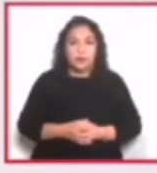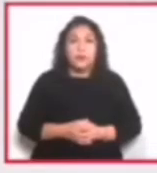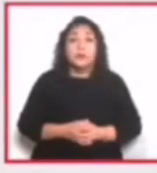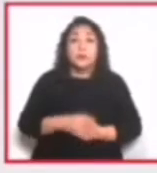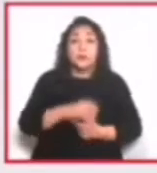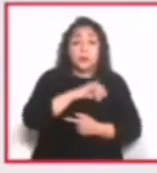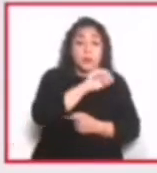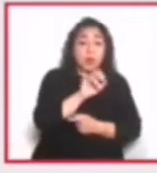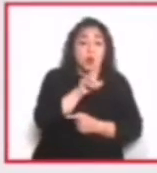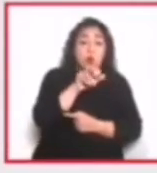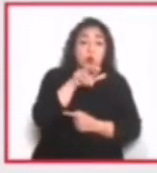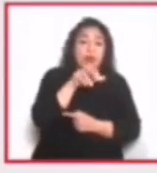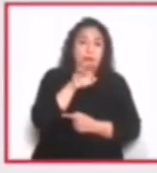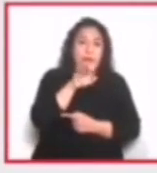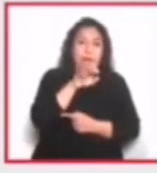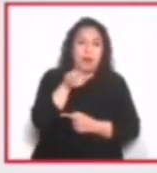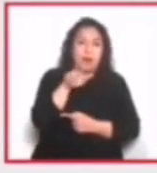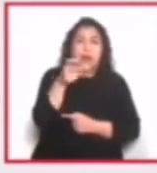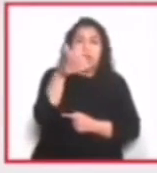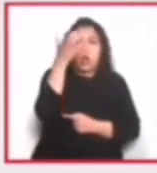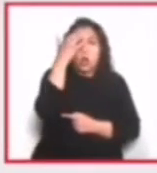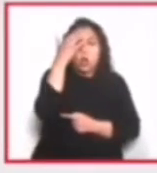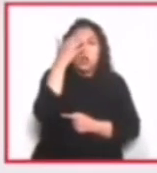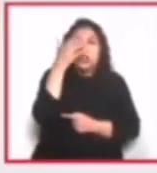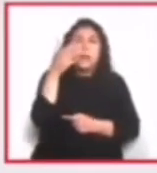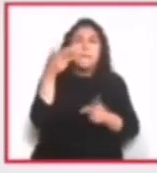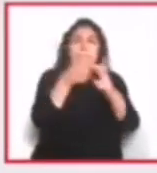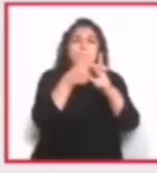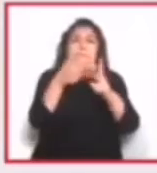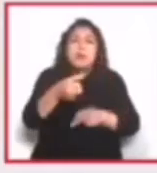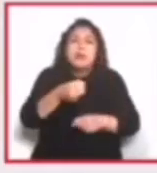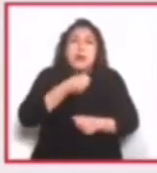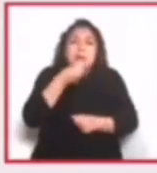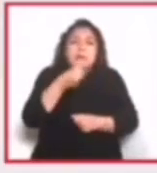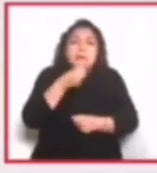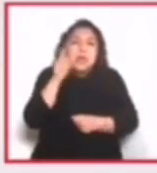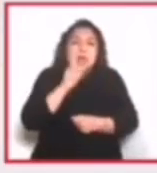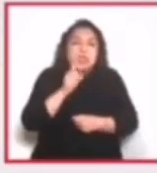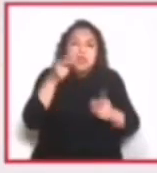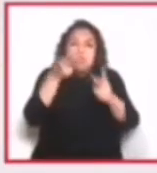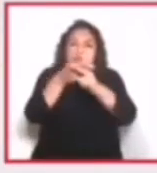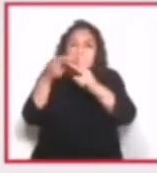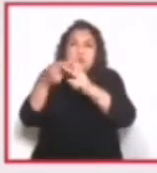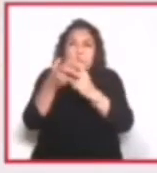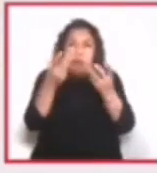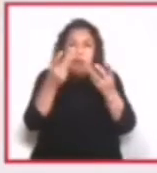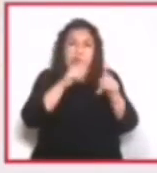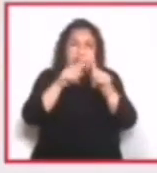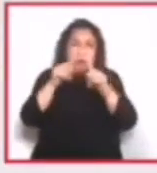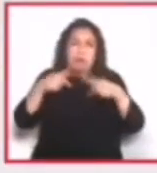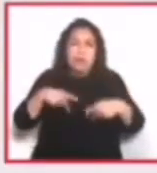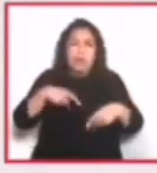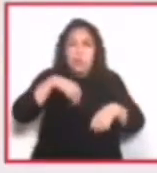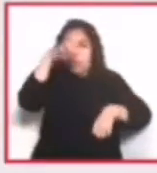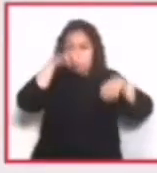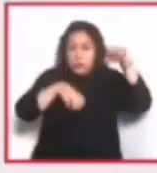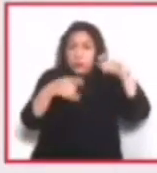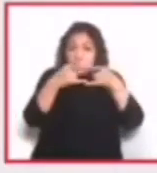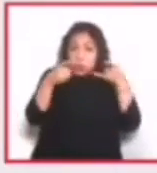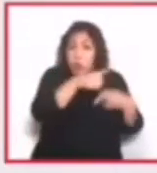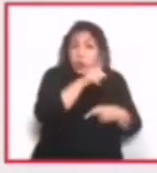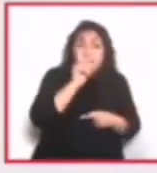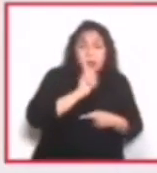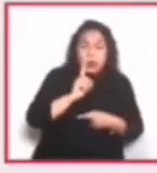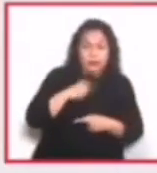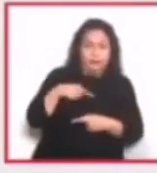Juana Barraza, conocida como La Mata Viejitas, asesinó a varias personas de la tercera edad. La historia de esta mujer le llamó la atención a